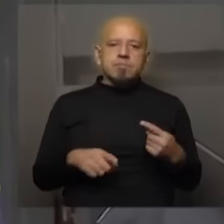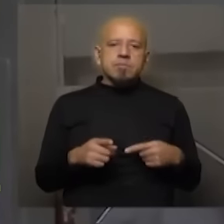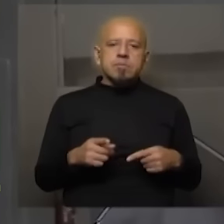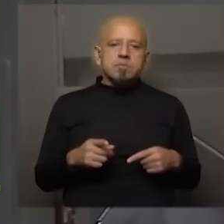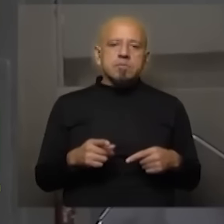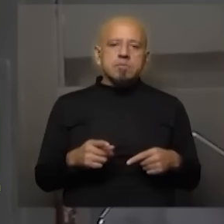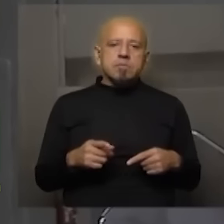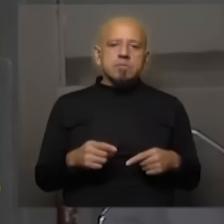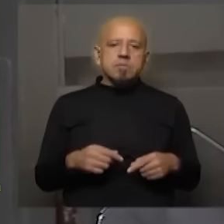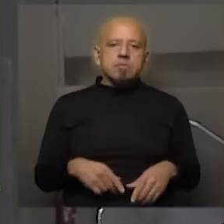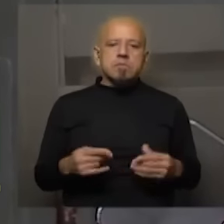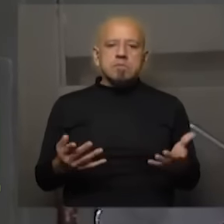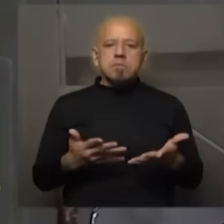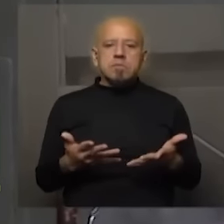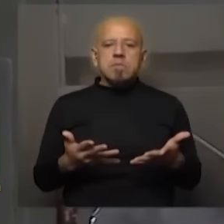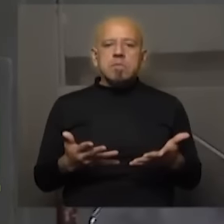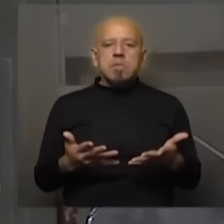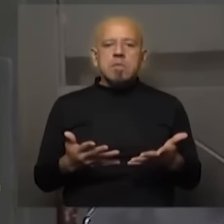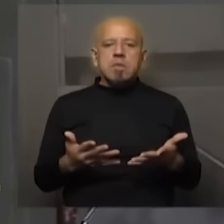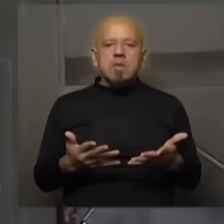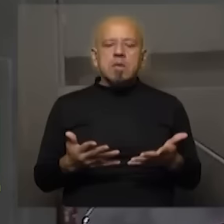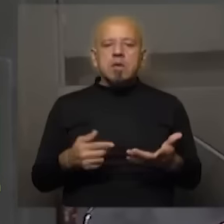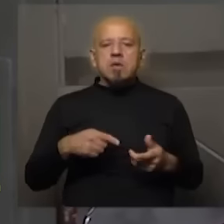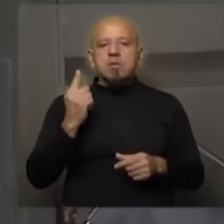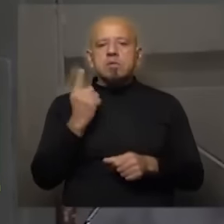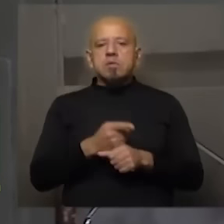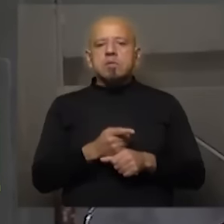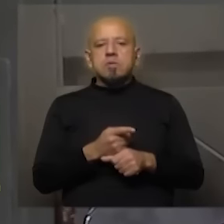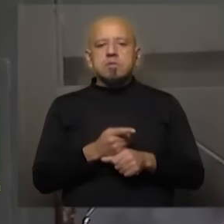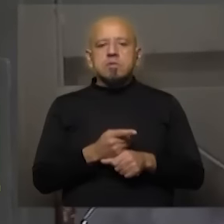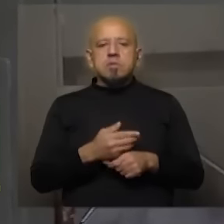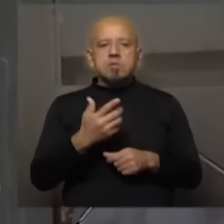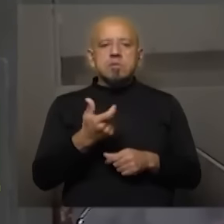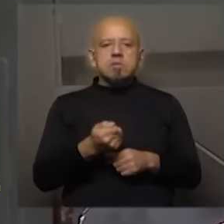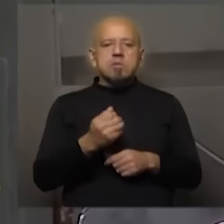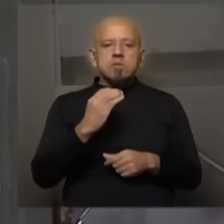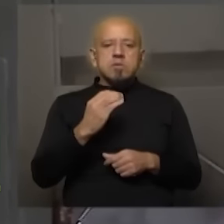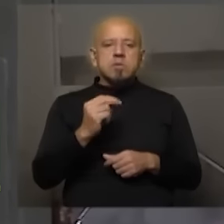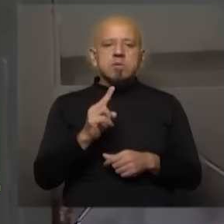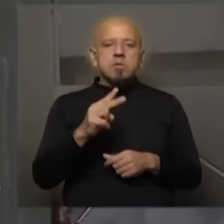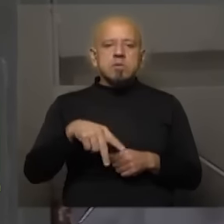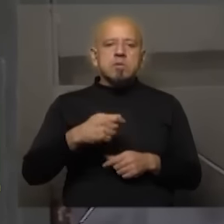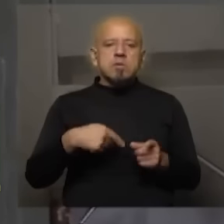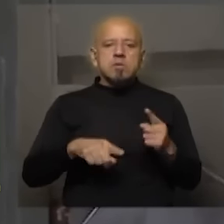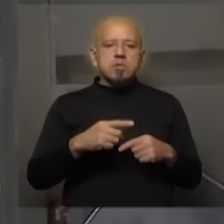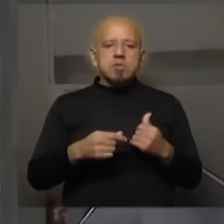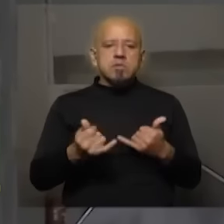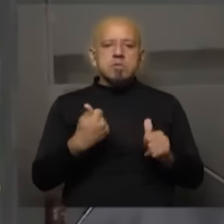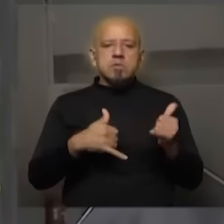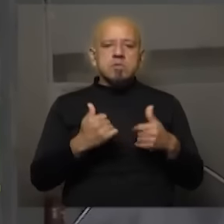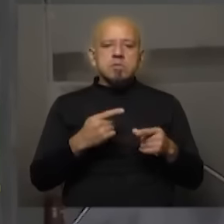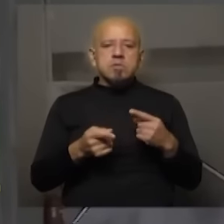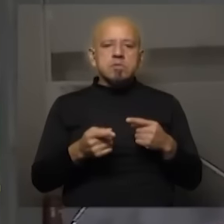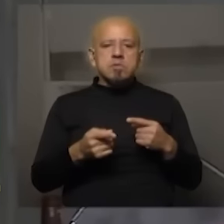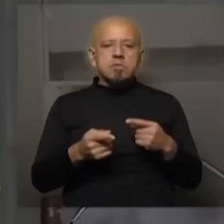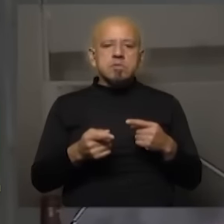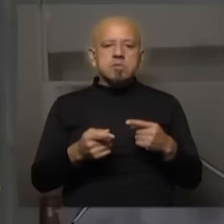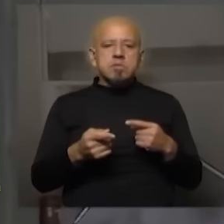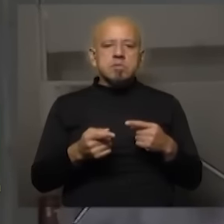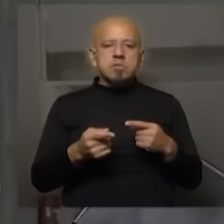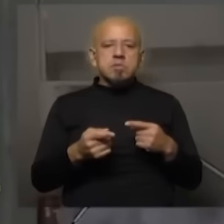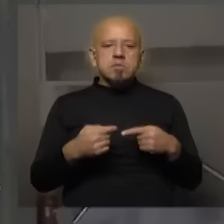vaso lleno, ahora en este caso de la condena al señor que participó de esa búsqueda de información de